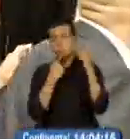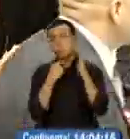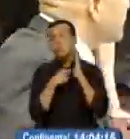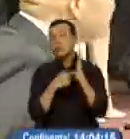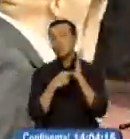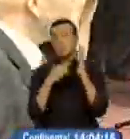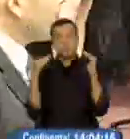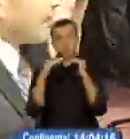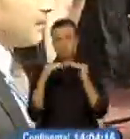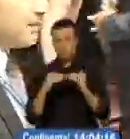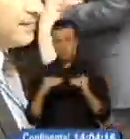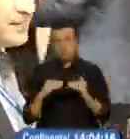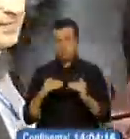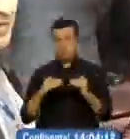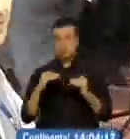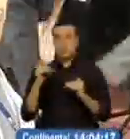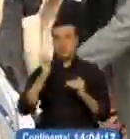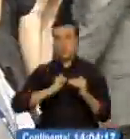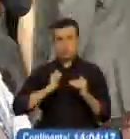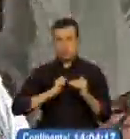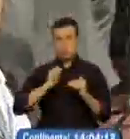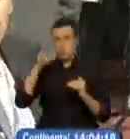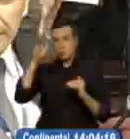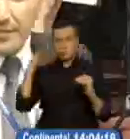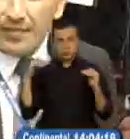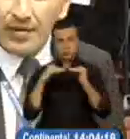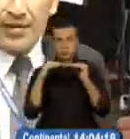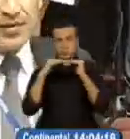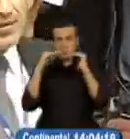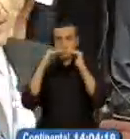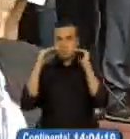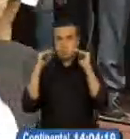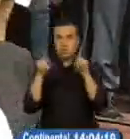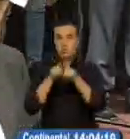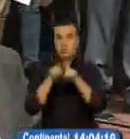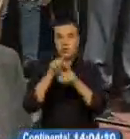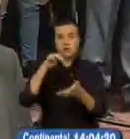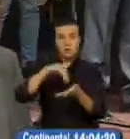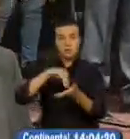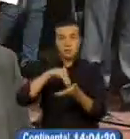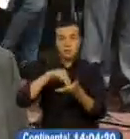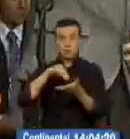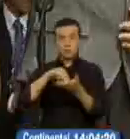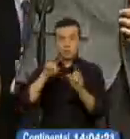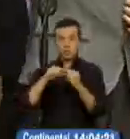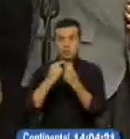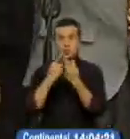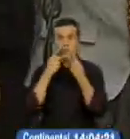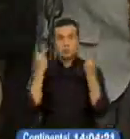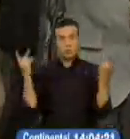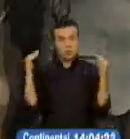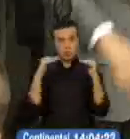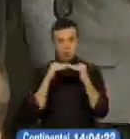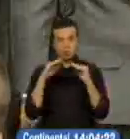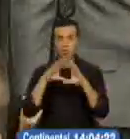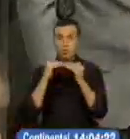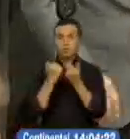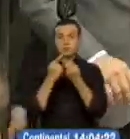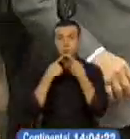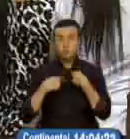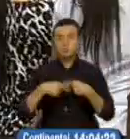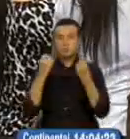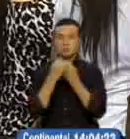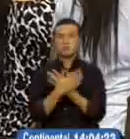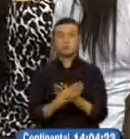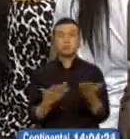la homologación de la escala salarial de los docentes con el de los miembros de la fuerza pública. En la comisión se había